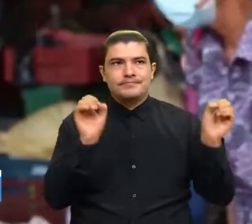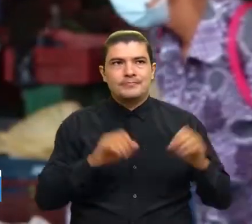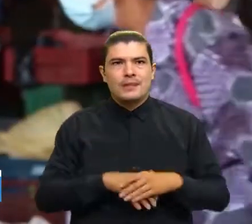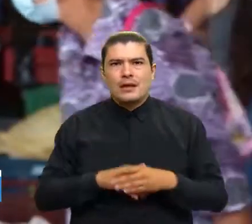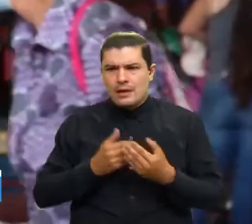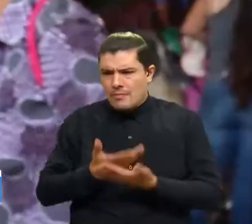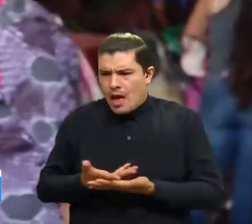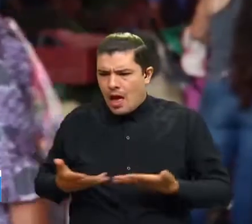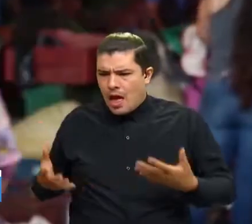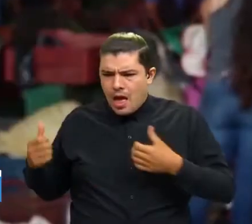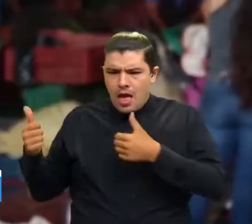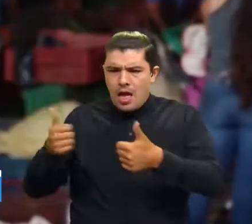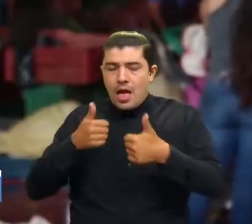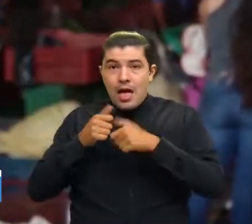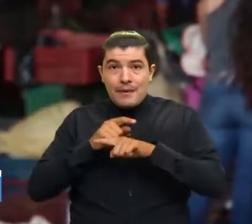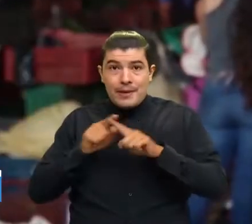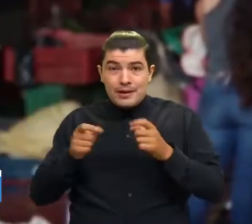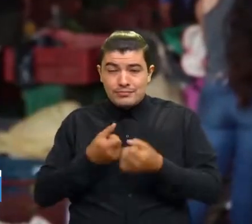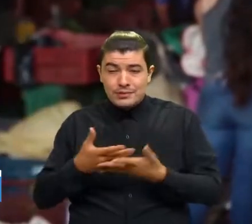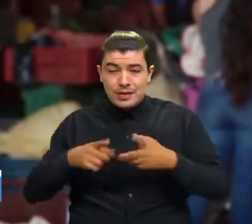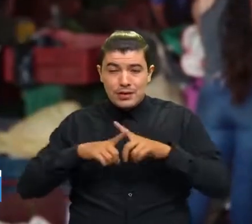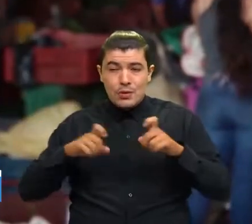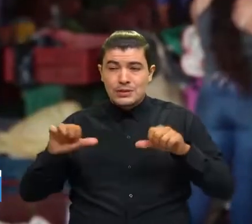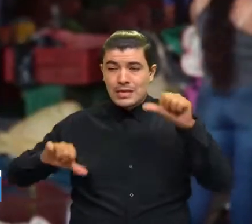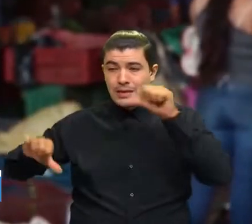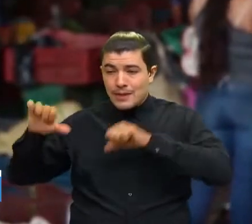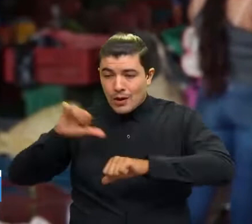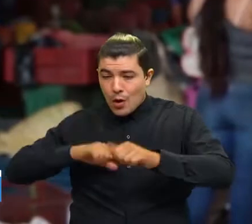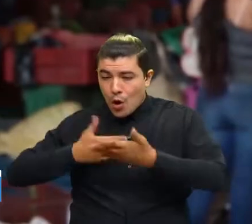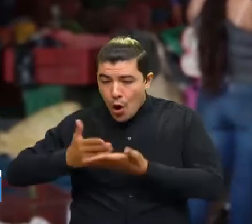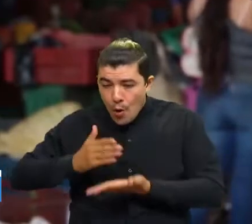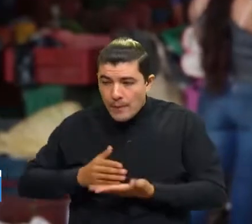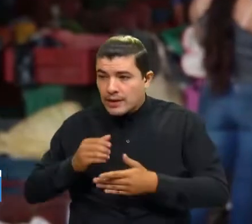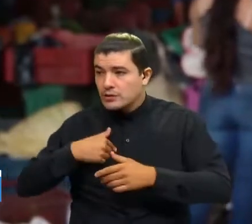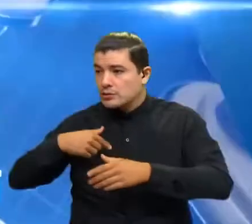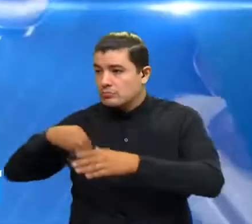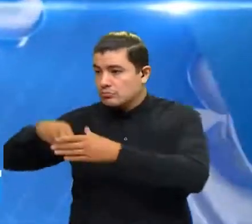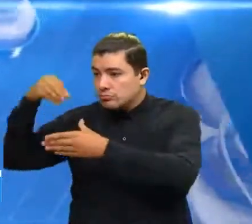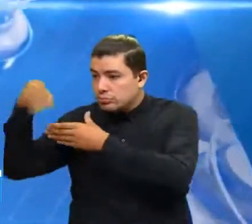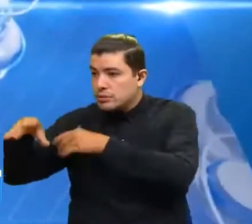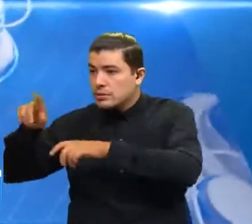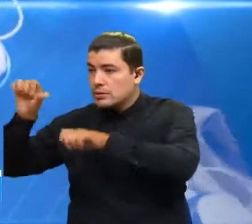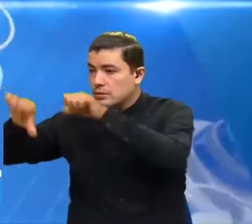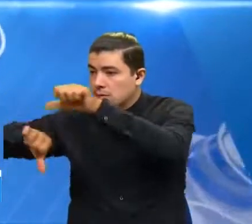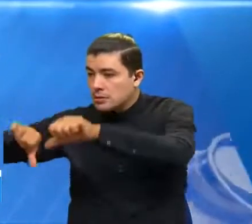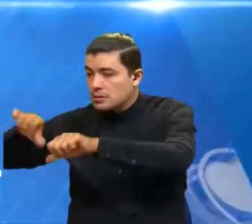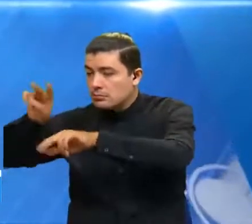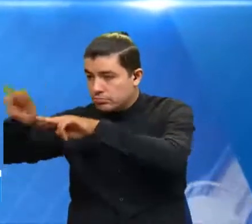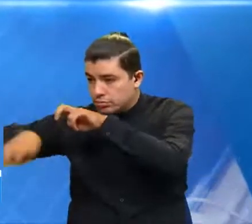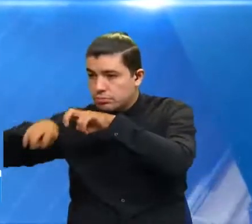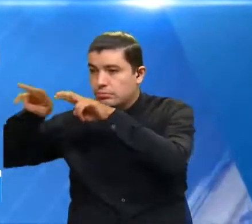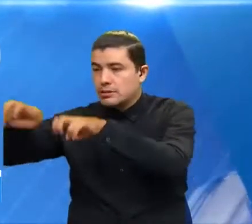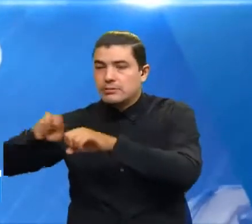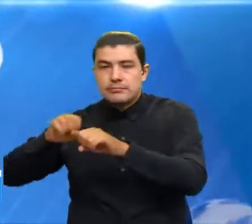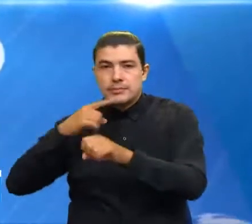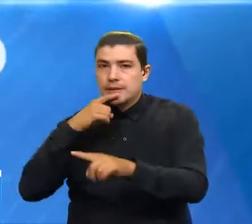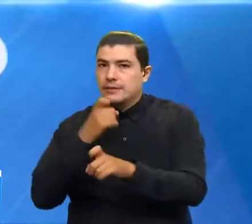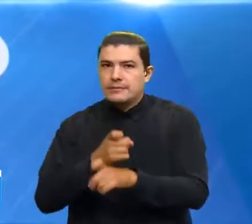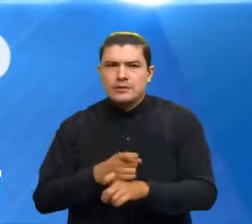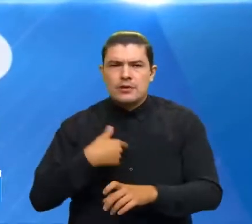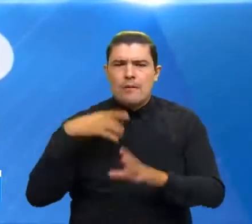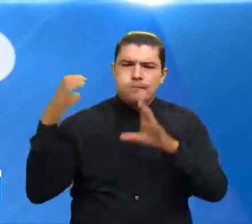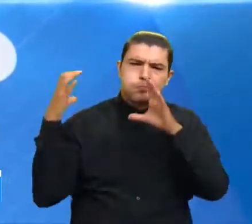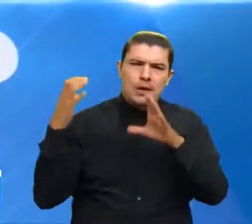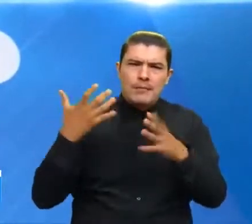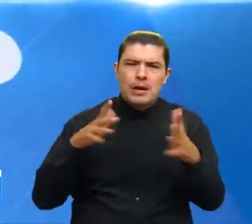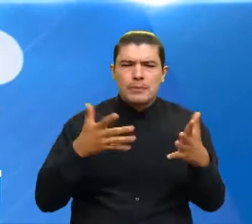pero los costos de los insumos y los agroquímicos nos tienen realmente en la quiebra. Una carga de papa de ahorita está en un promedio de